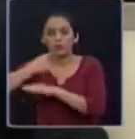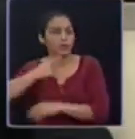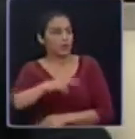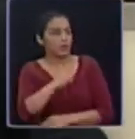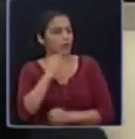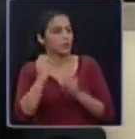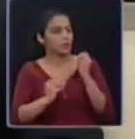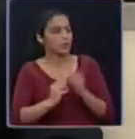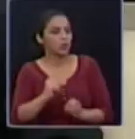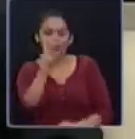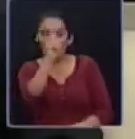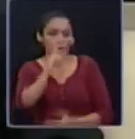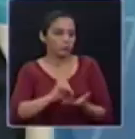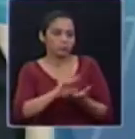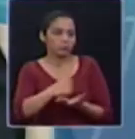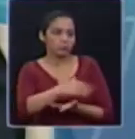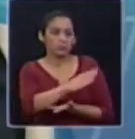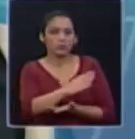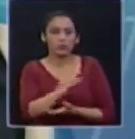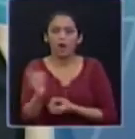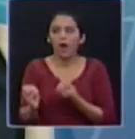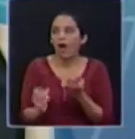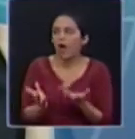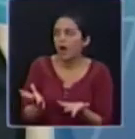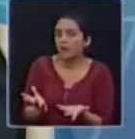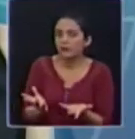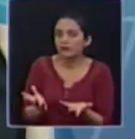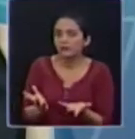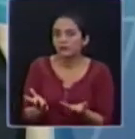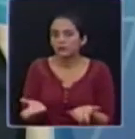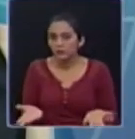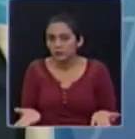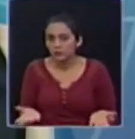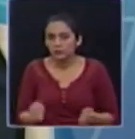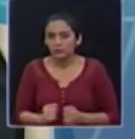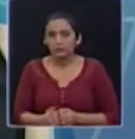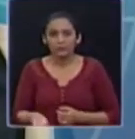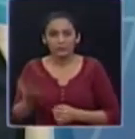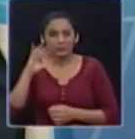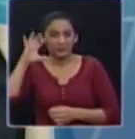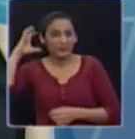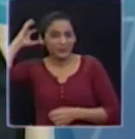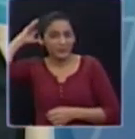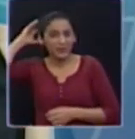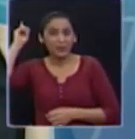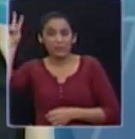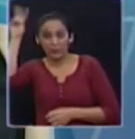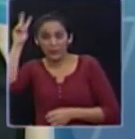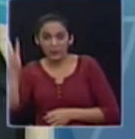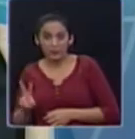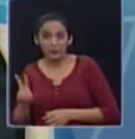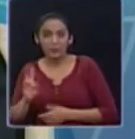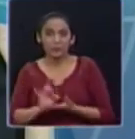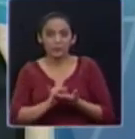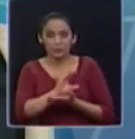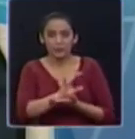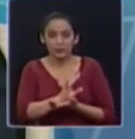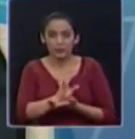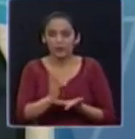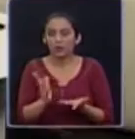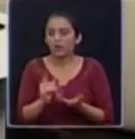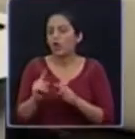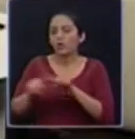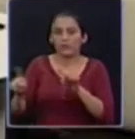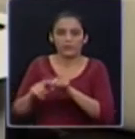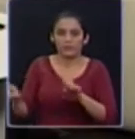cosa, y lo devuelve? Bueno, hace algunos días hubo el caso de Cintia Viteri, que fue a Venezuela, pero es pero diferente. Pero estamos hablando de estados democráticos, o estamos hablando